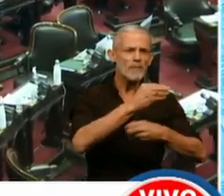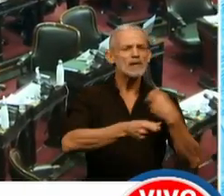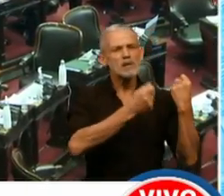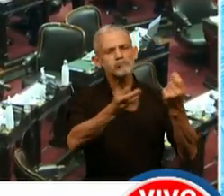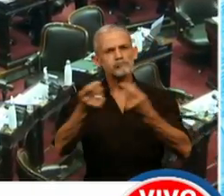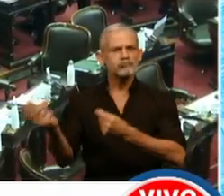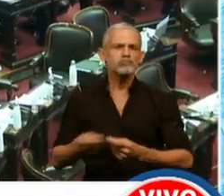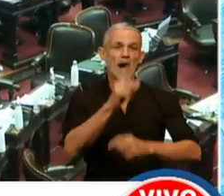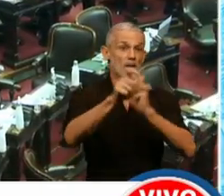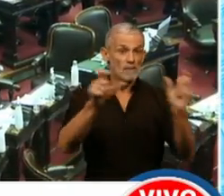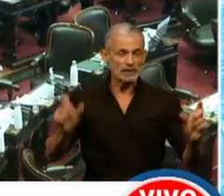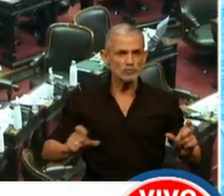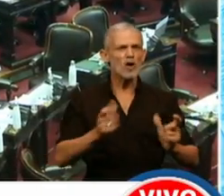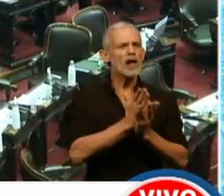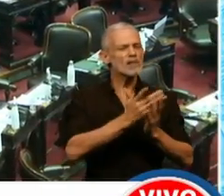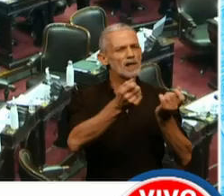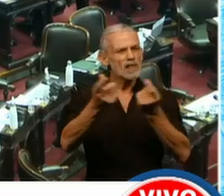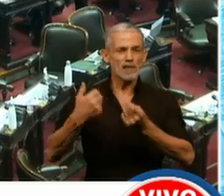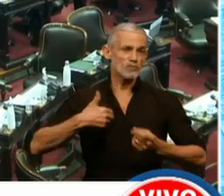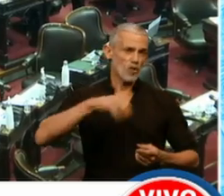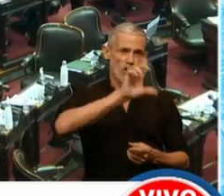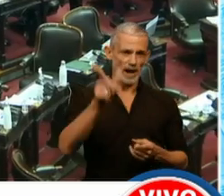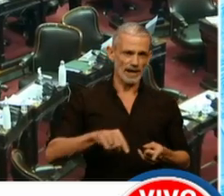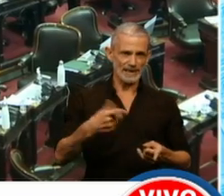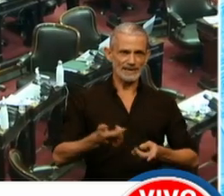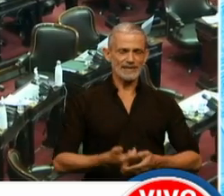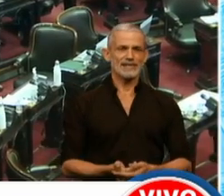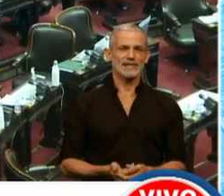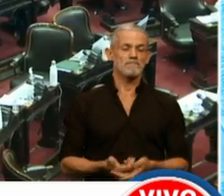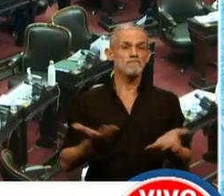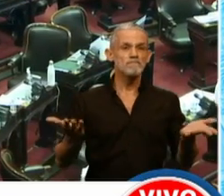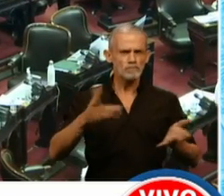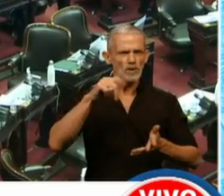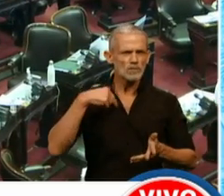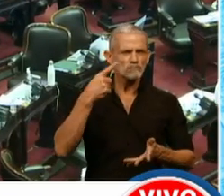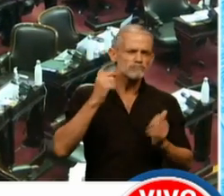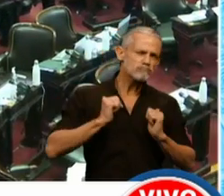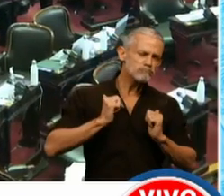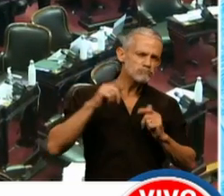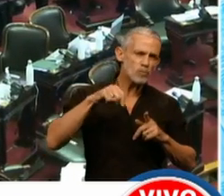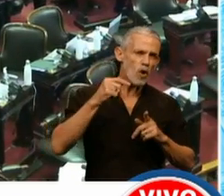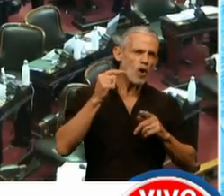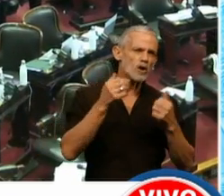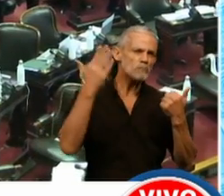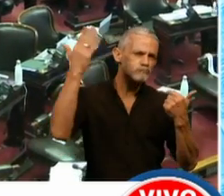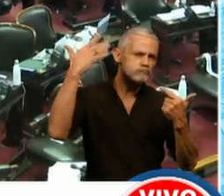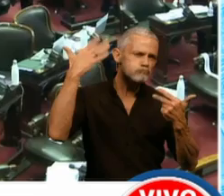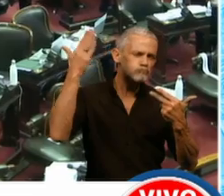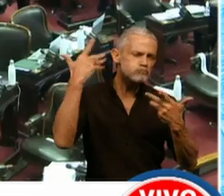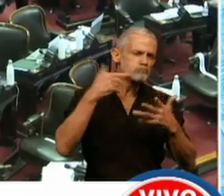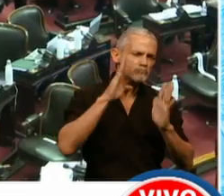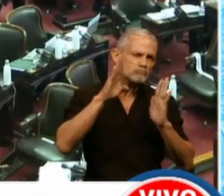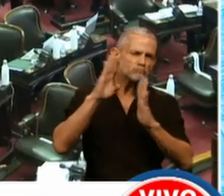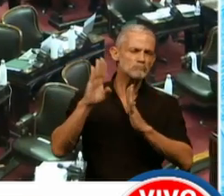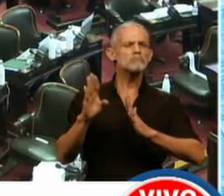a usuarios de la república argentina y he escuchado a través de las distintas exposiciones